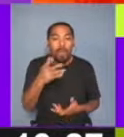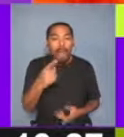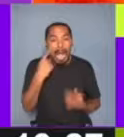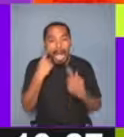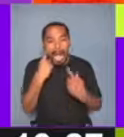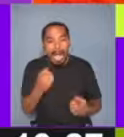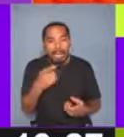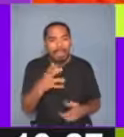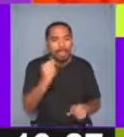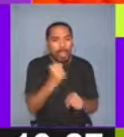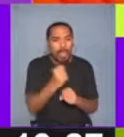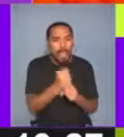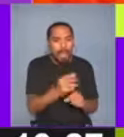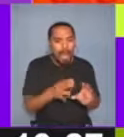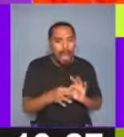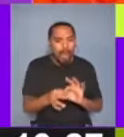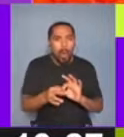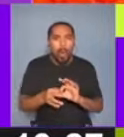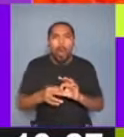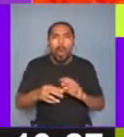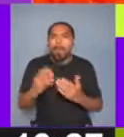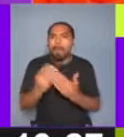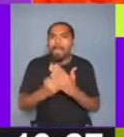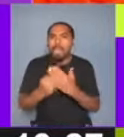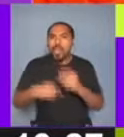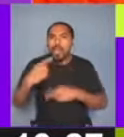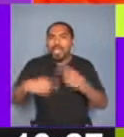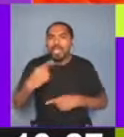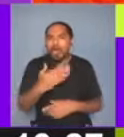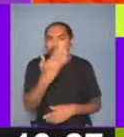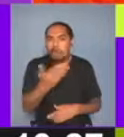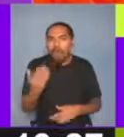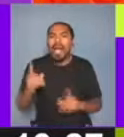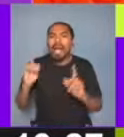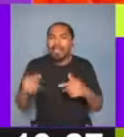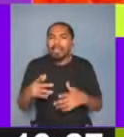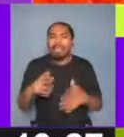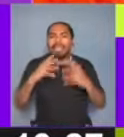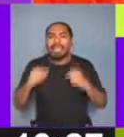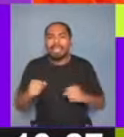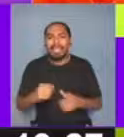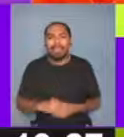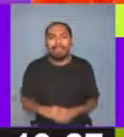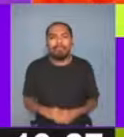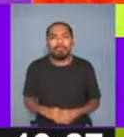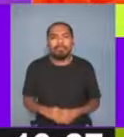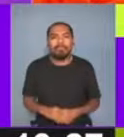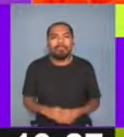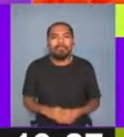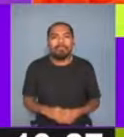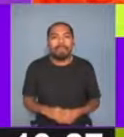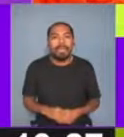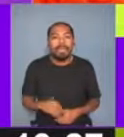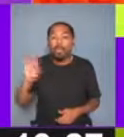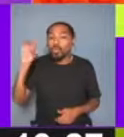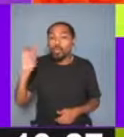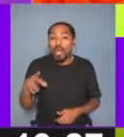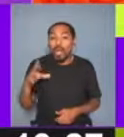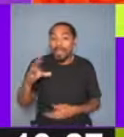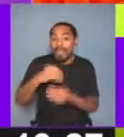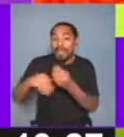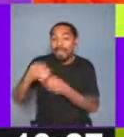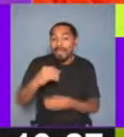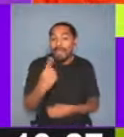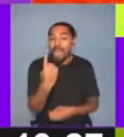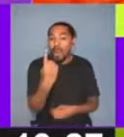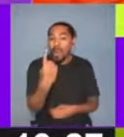con el Ministerio de desarrollo y que es la secretaria de atención En estos casos hemos tenido que evacuar una sola familia que en